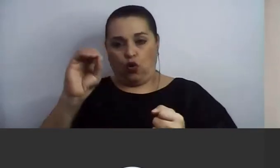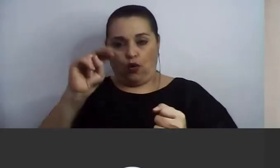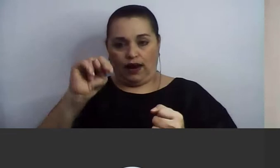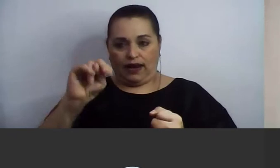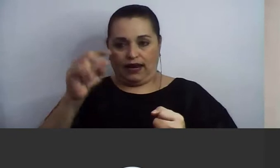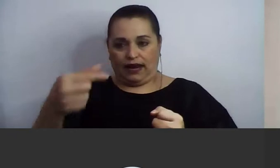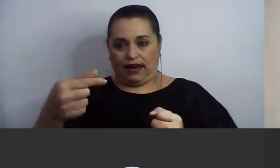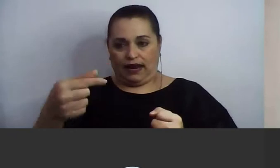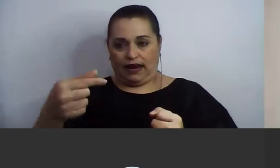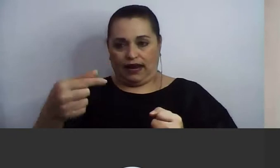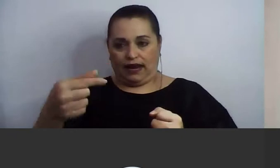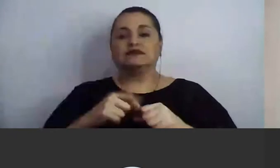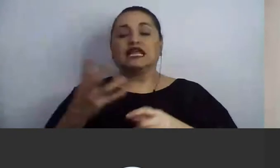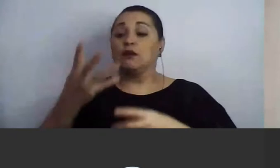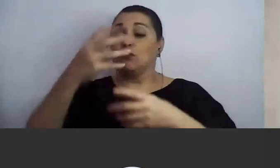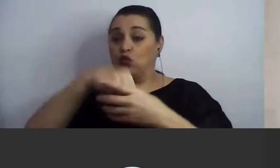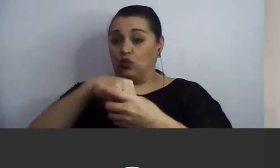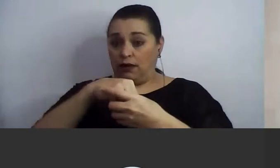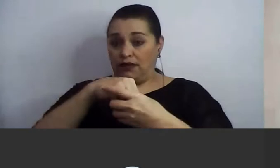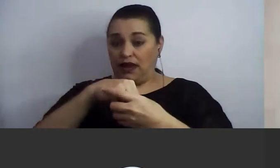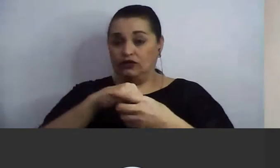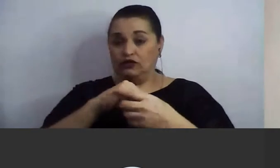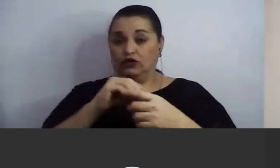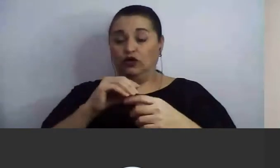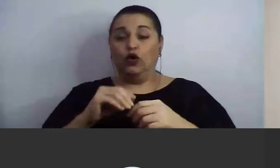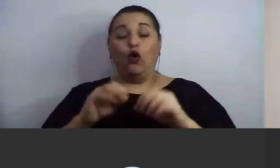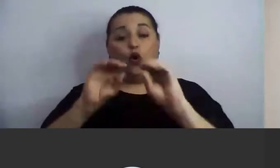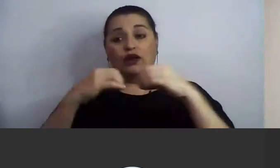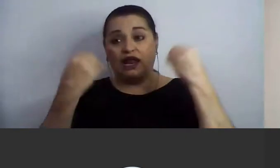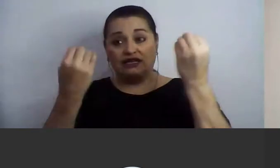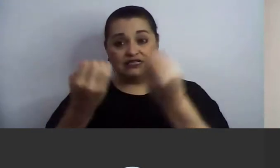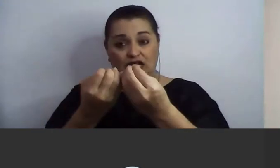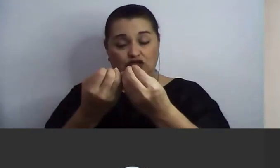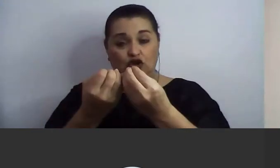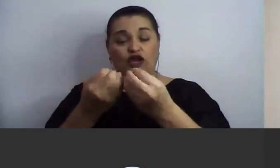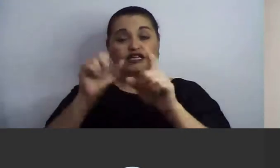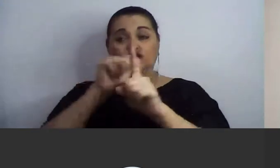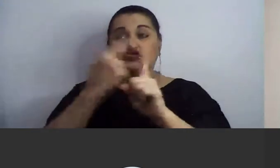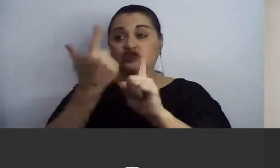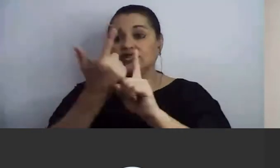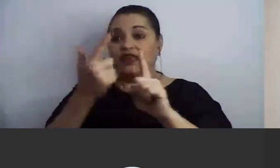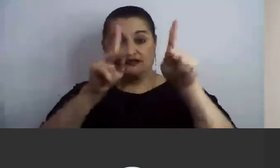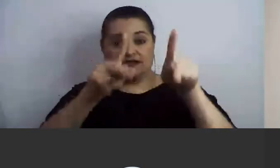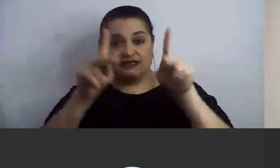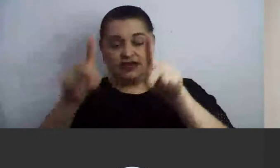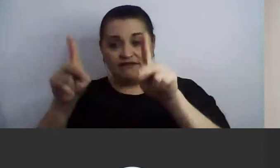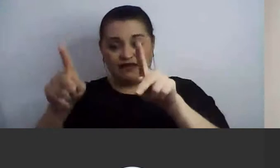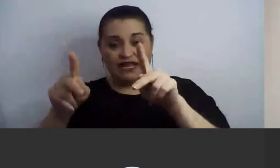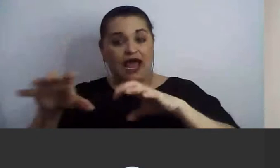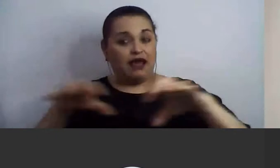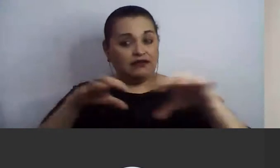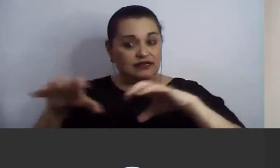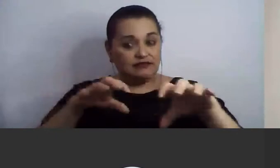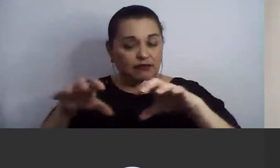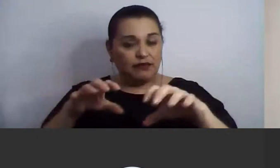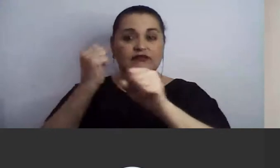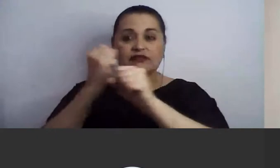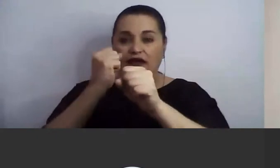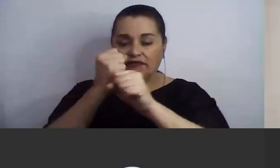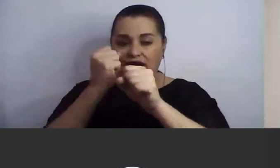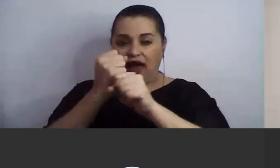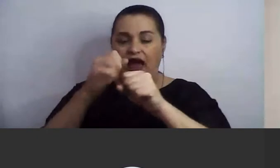efectivamente el involucramiento de las organizaciones de sociedad civil que muy activamente trabajan en